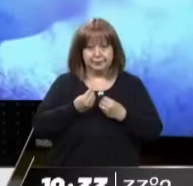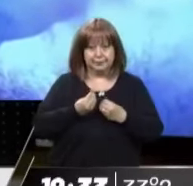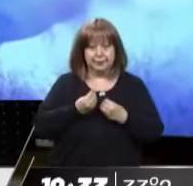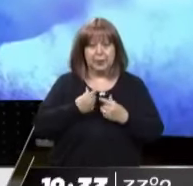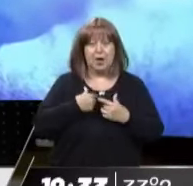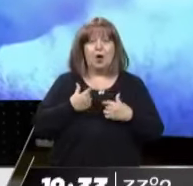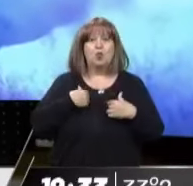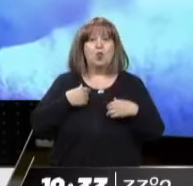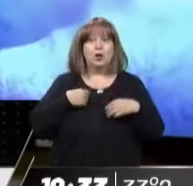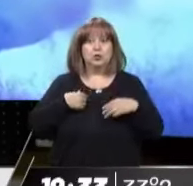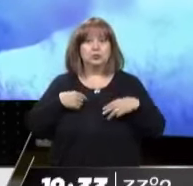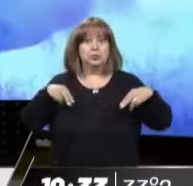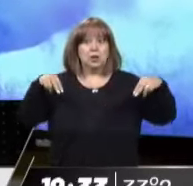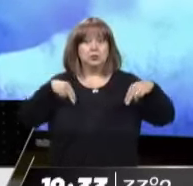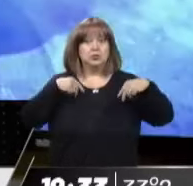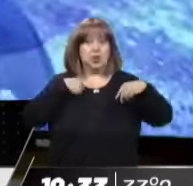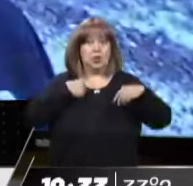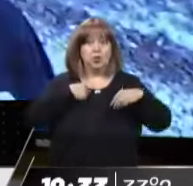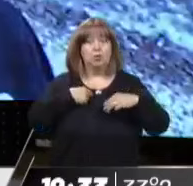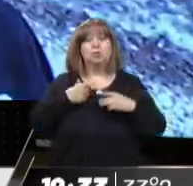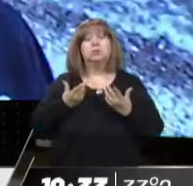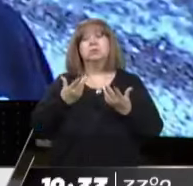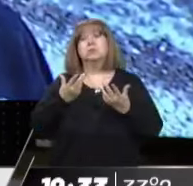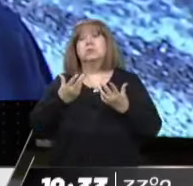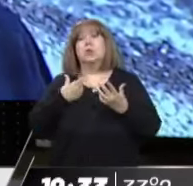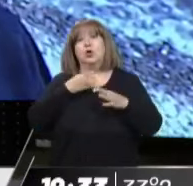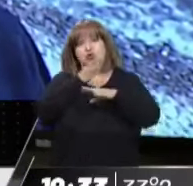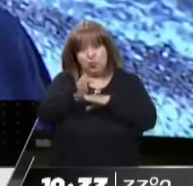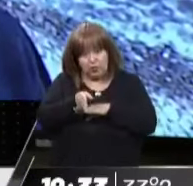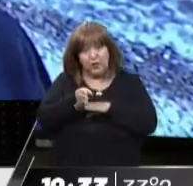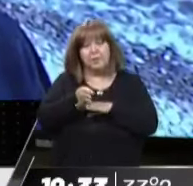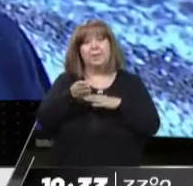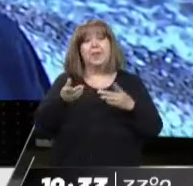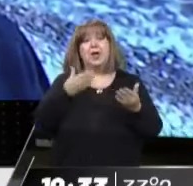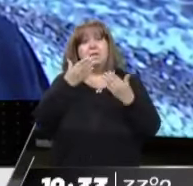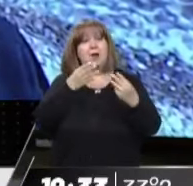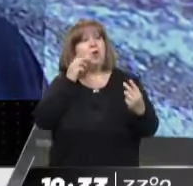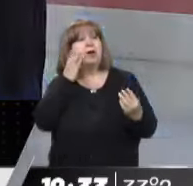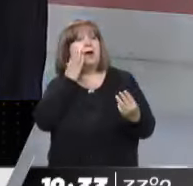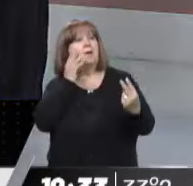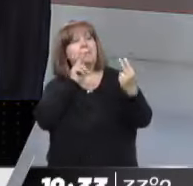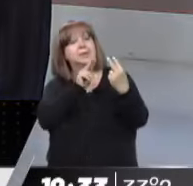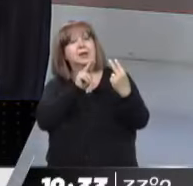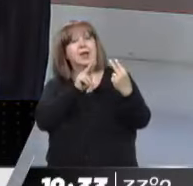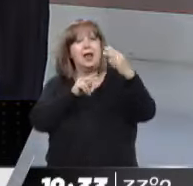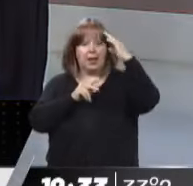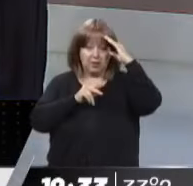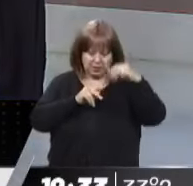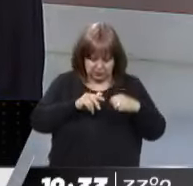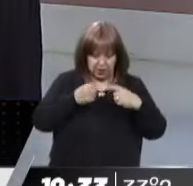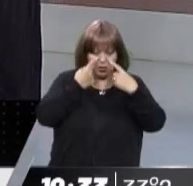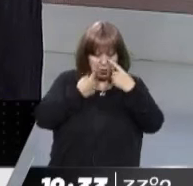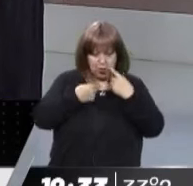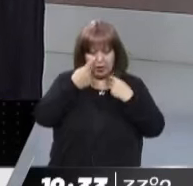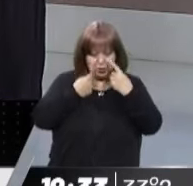no levantó la cabeza. Quiere decir que no ha perdonado. Se puso a llorar y lloró toda la audiencia. Y Silvia, ¿vos sentís que